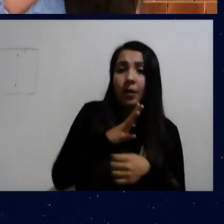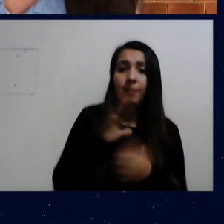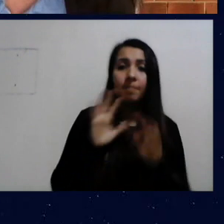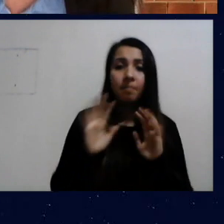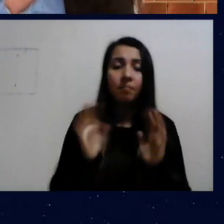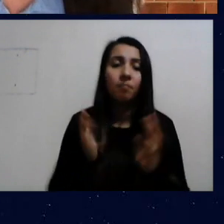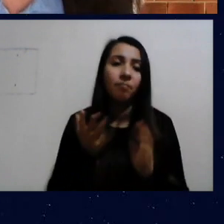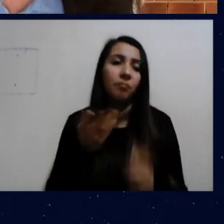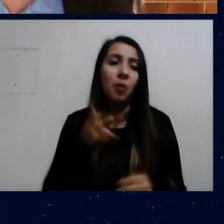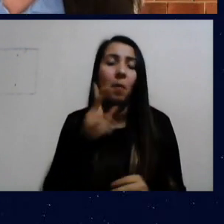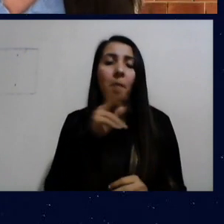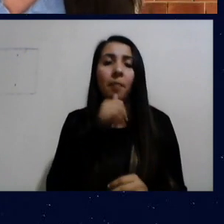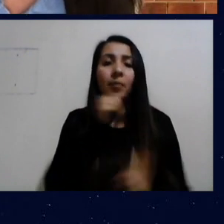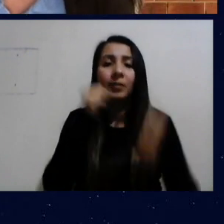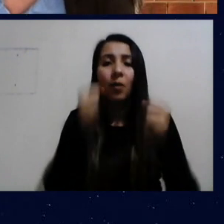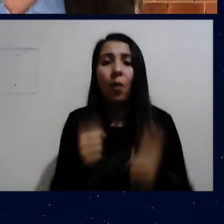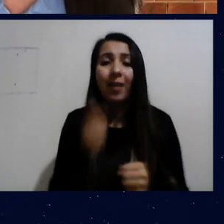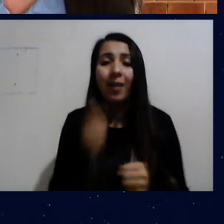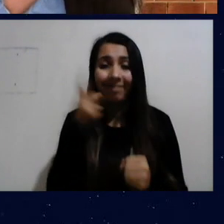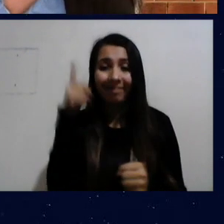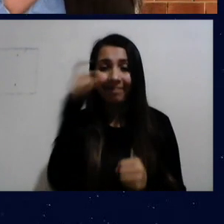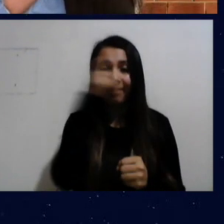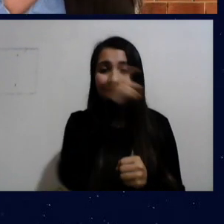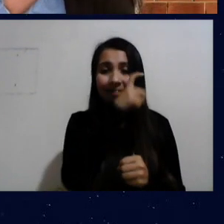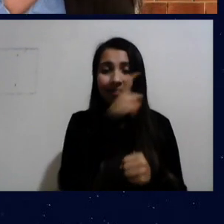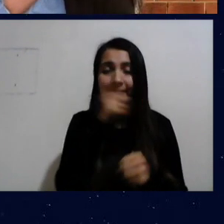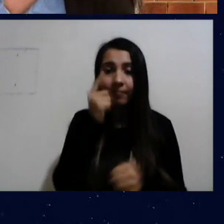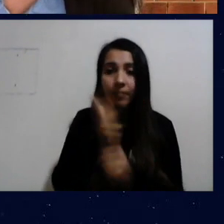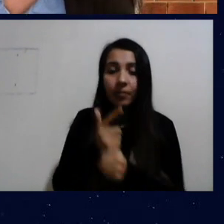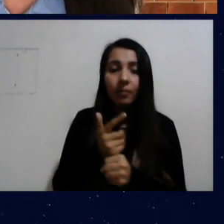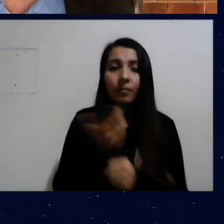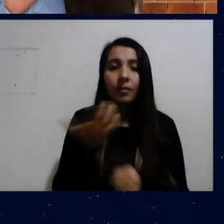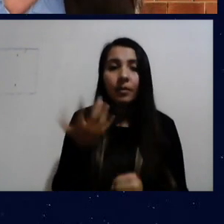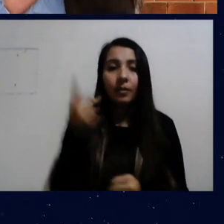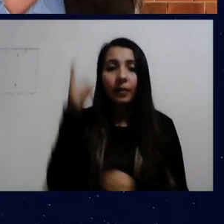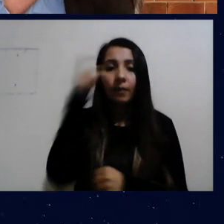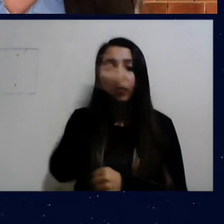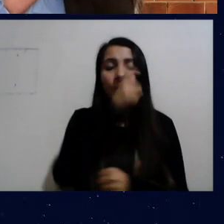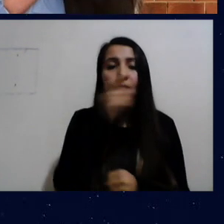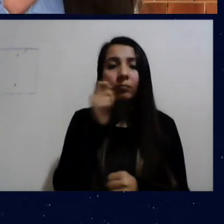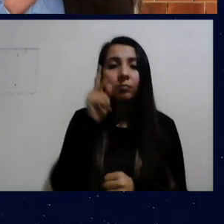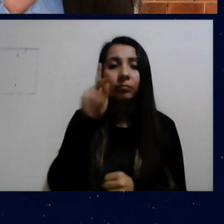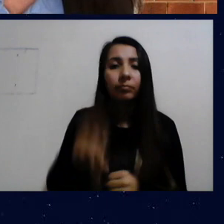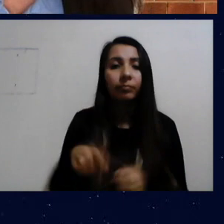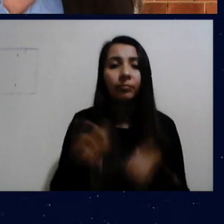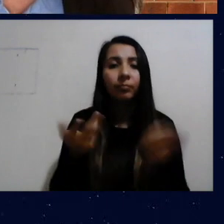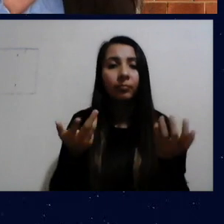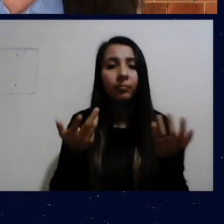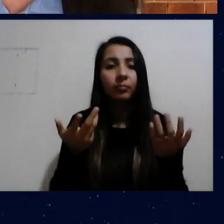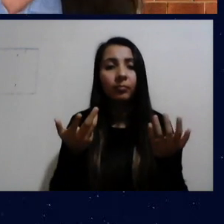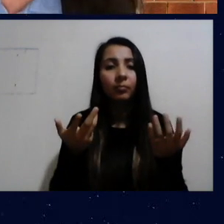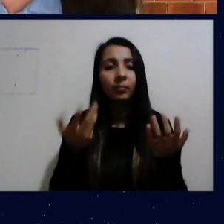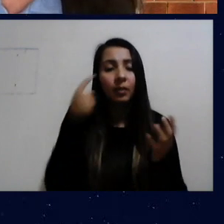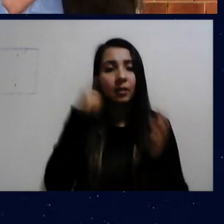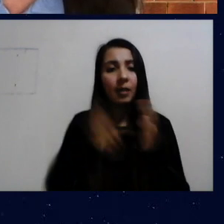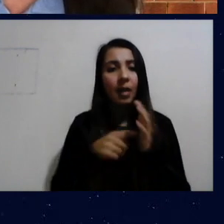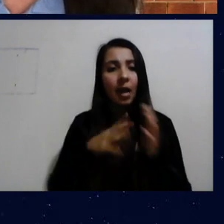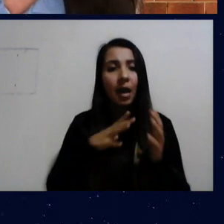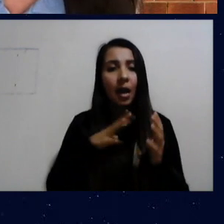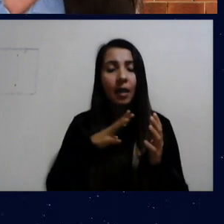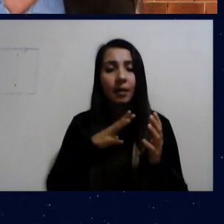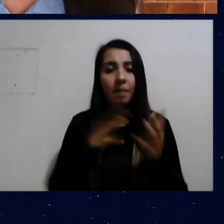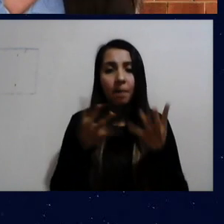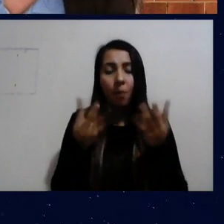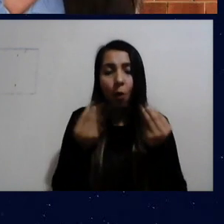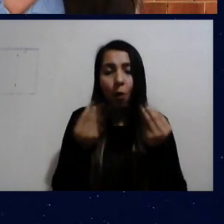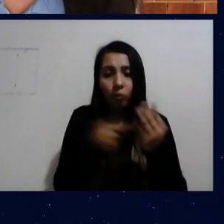como tener muchos señales que pueden corresponder a